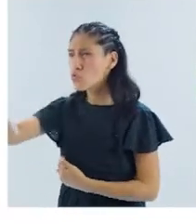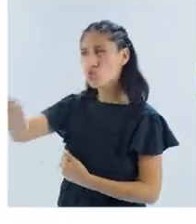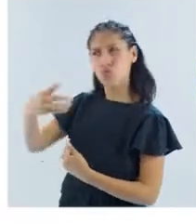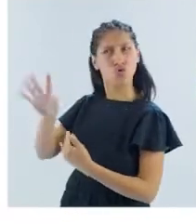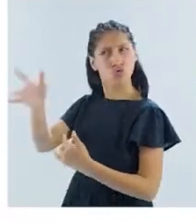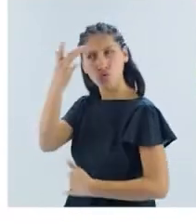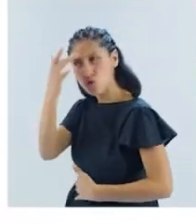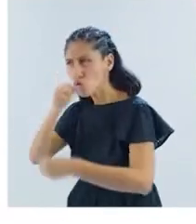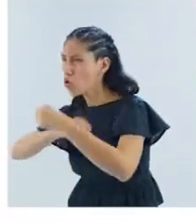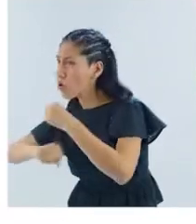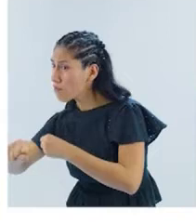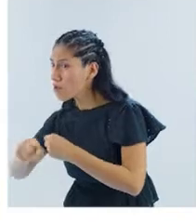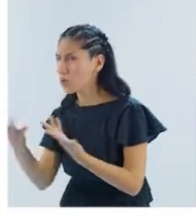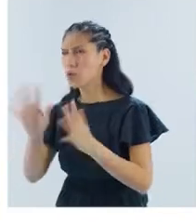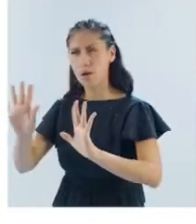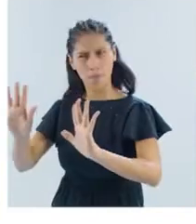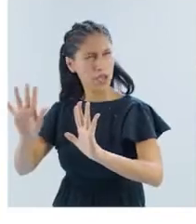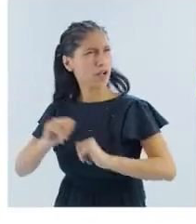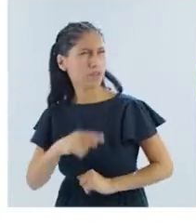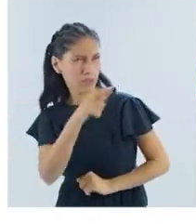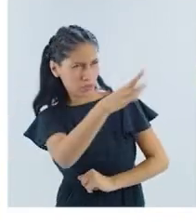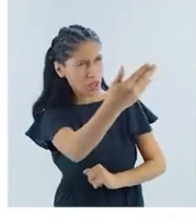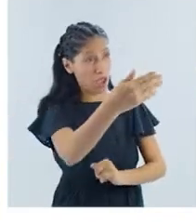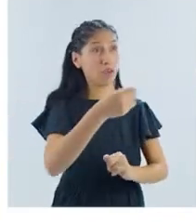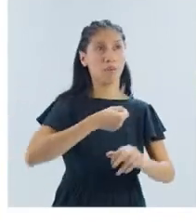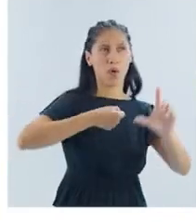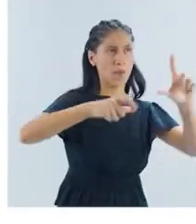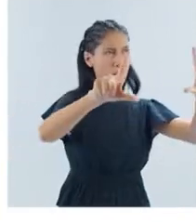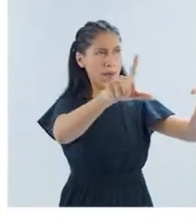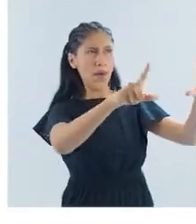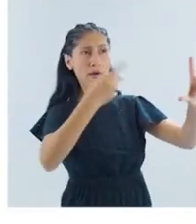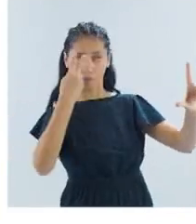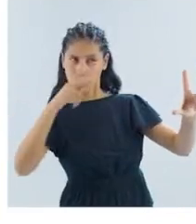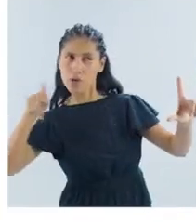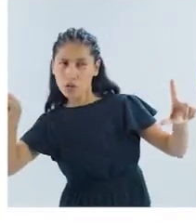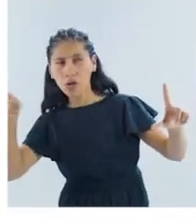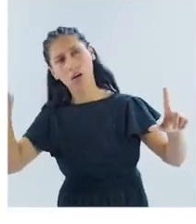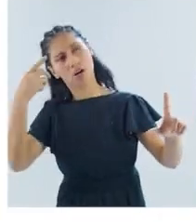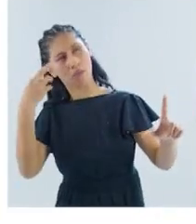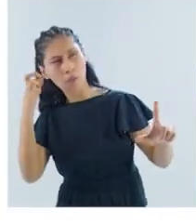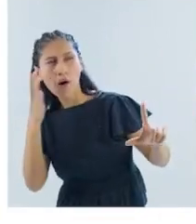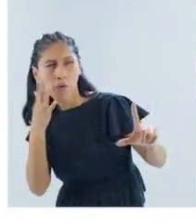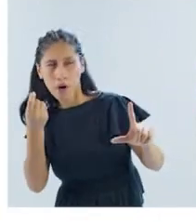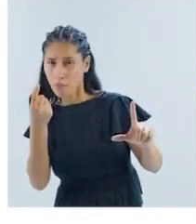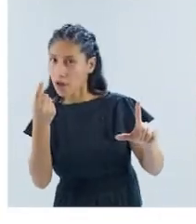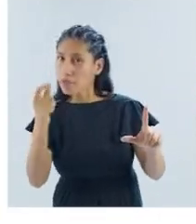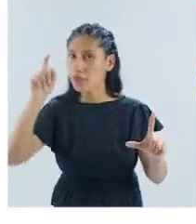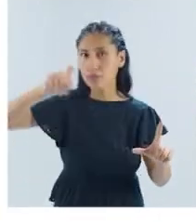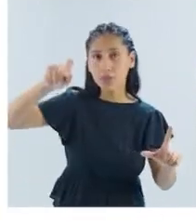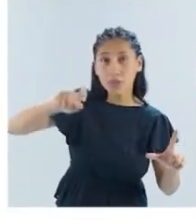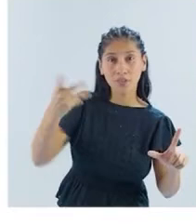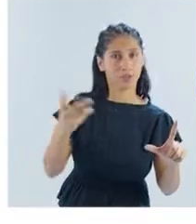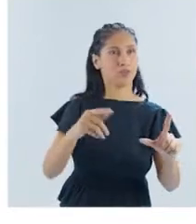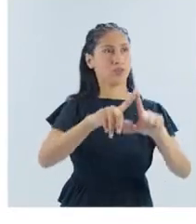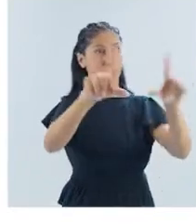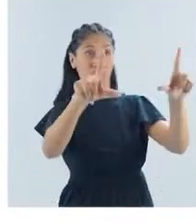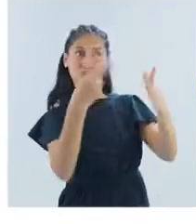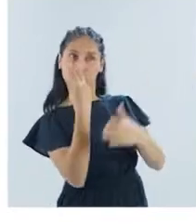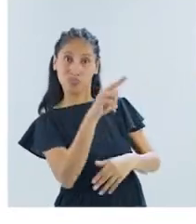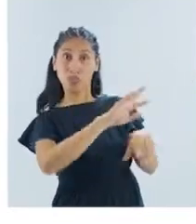en el mundo para que podamos conocer los acontecimientos y que estos nos provoquen una reacción ante tal o cual